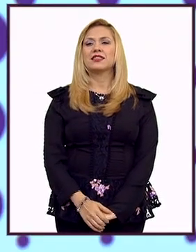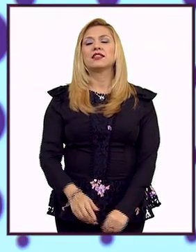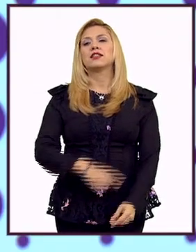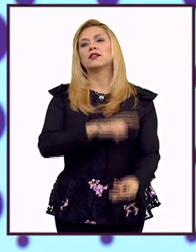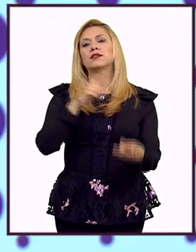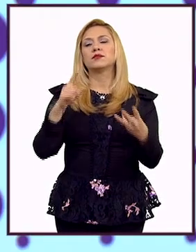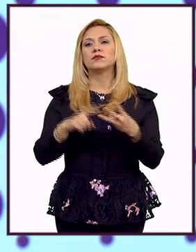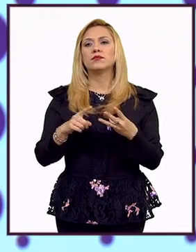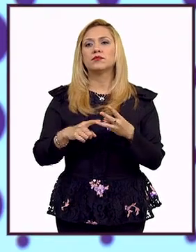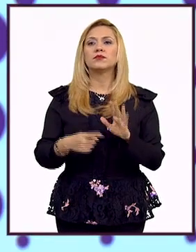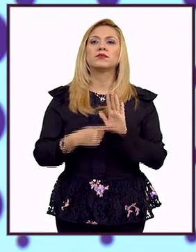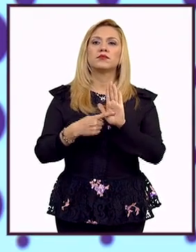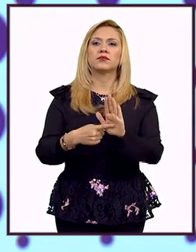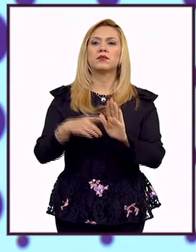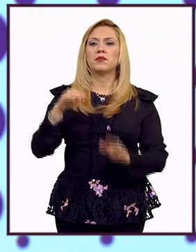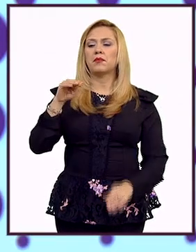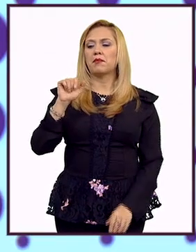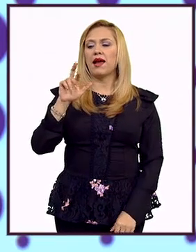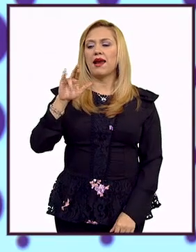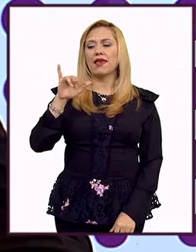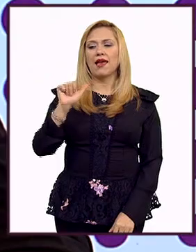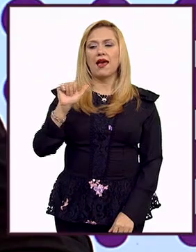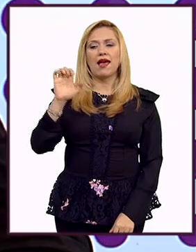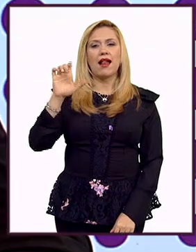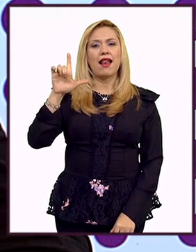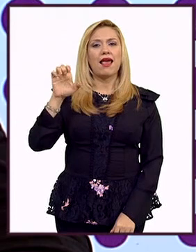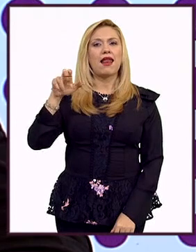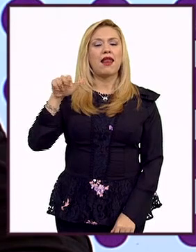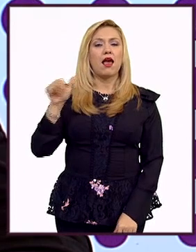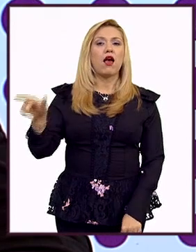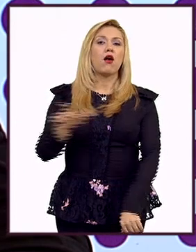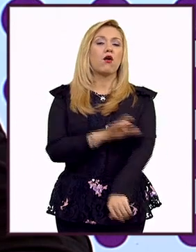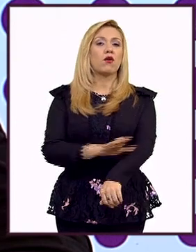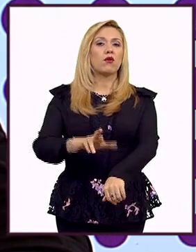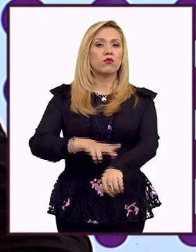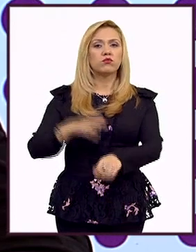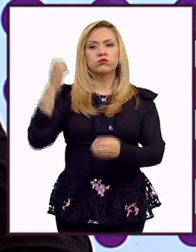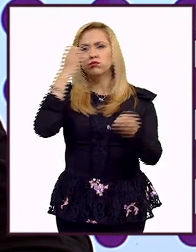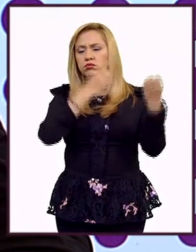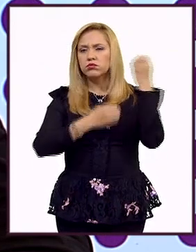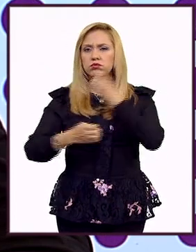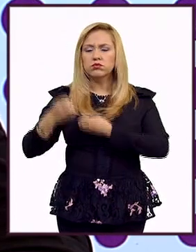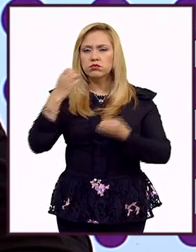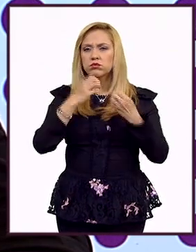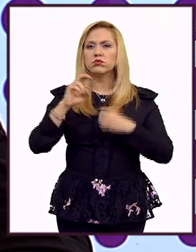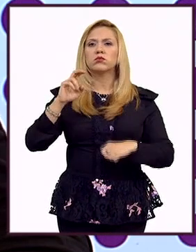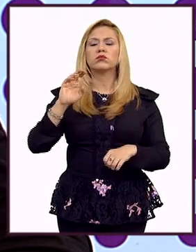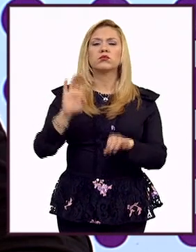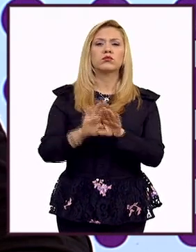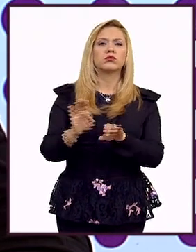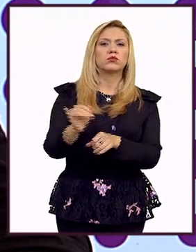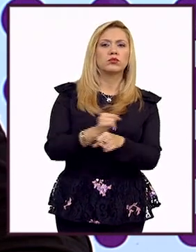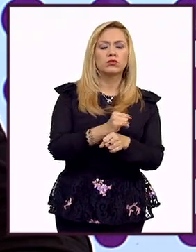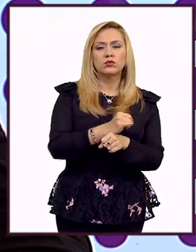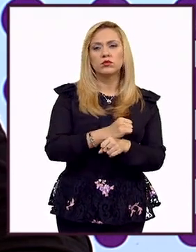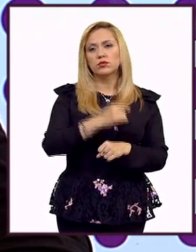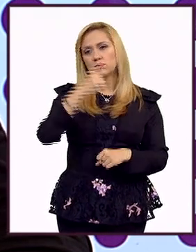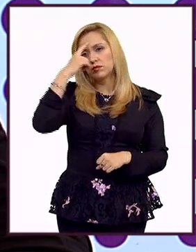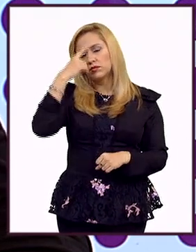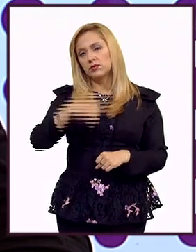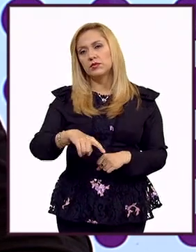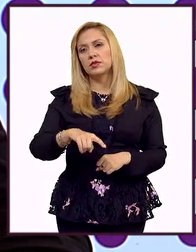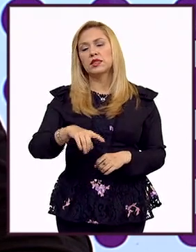lugar, presento a María Elena Villafuerte Mata, quien es coordinadora de análisis e incidencia de PRODESC, en donde investiga y construye estrategias de